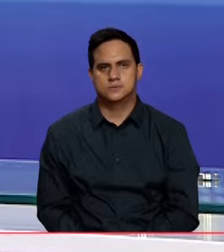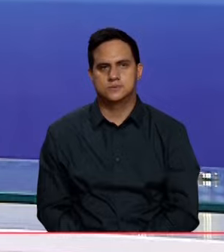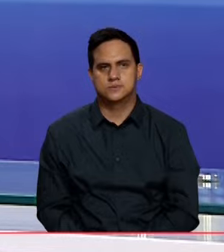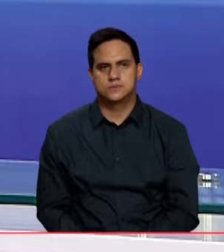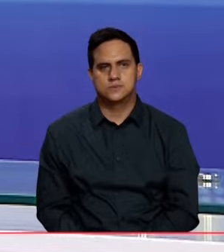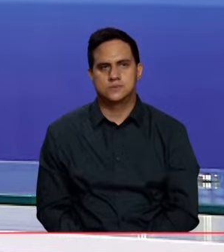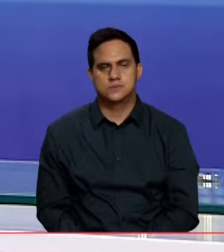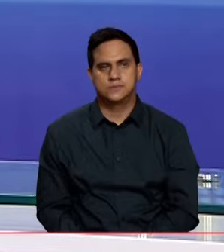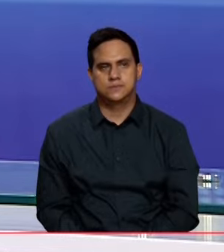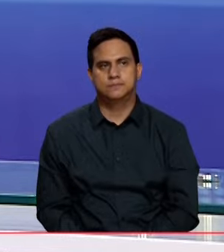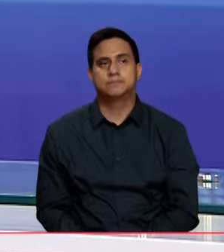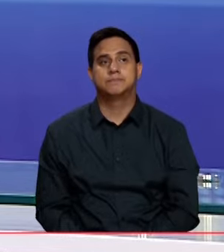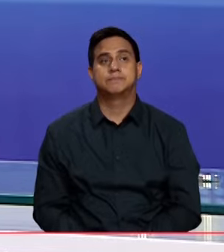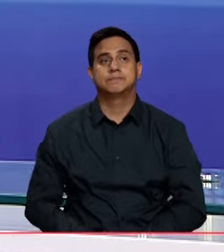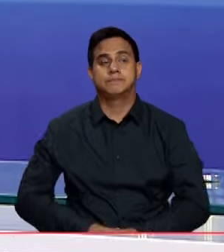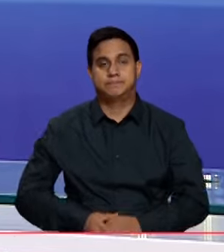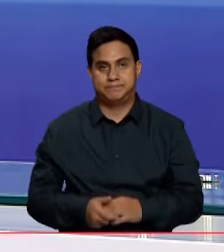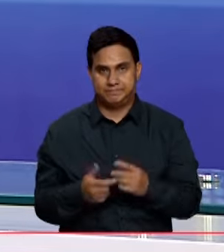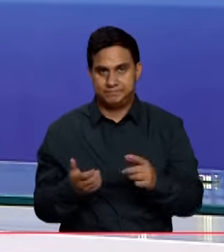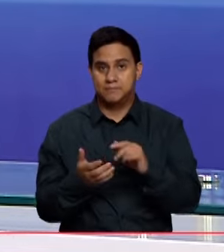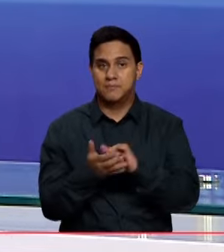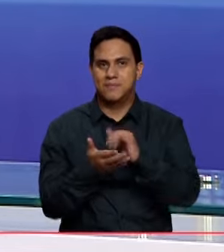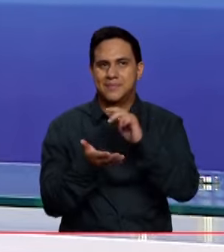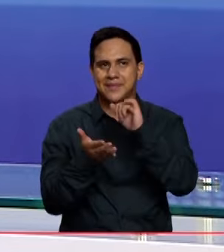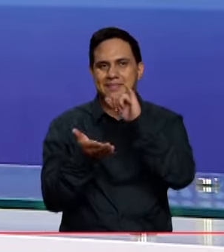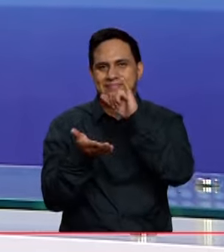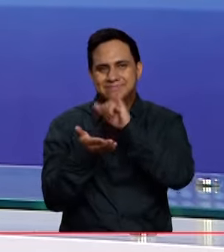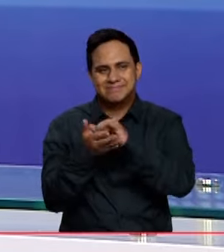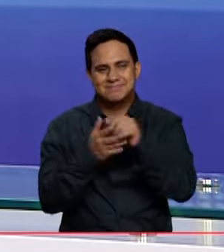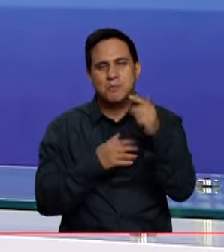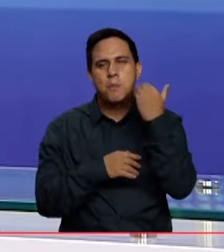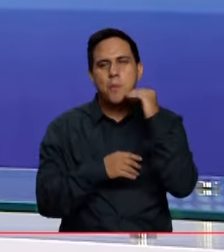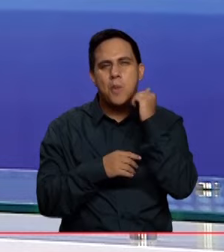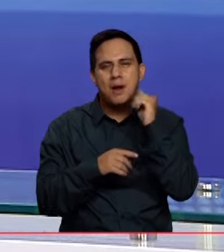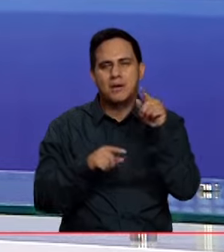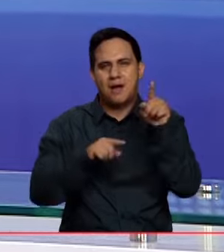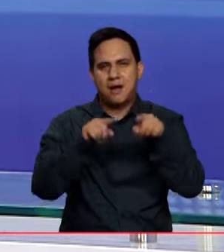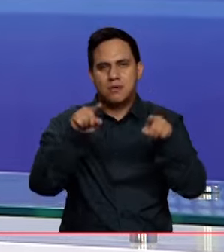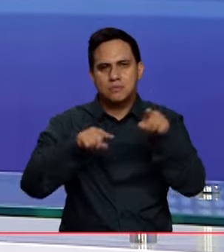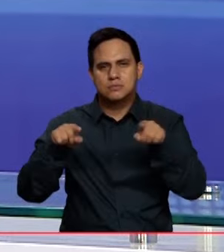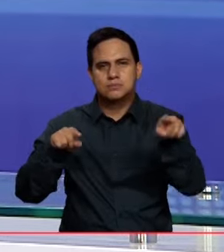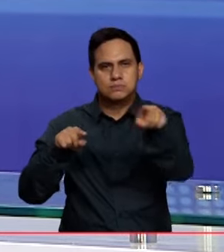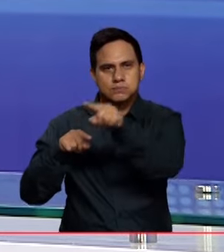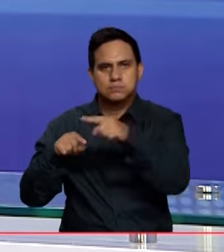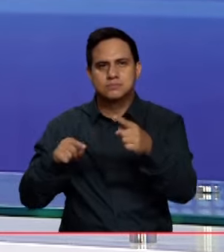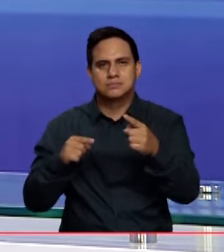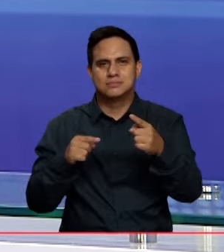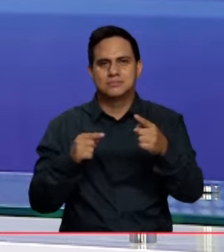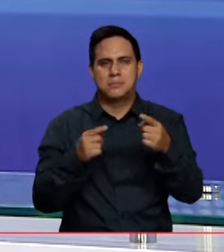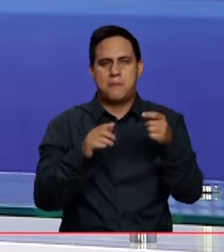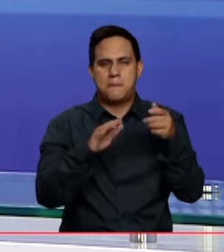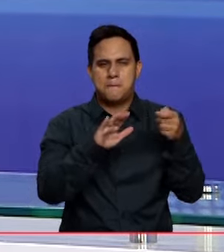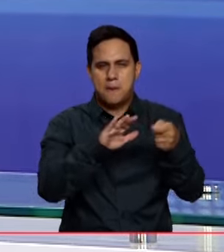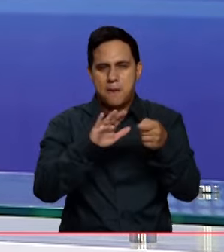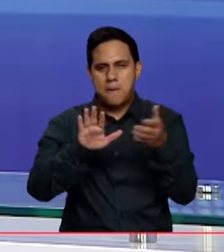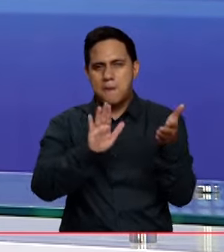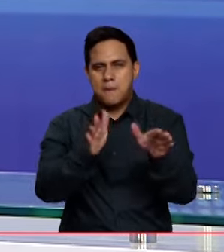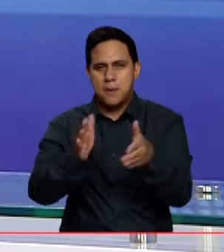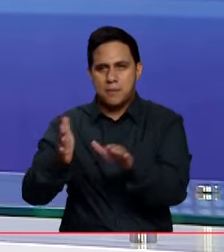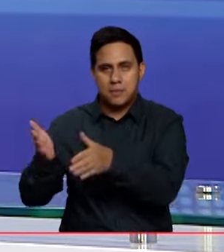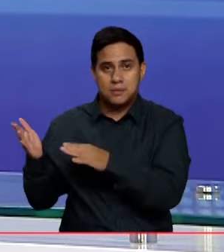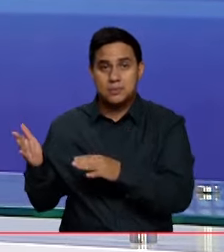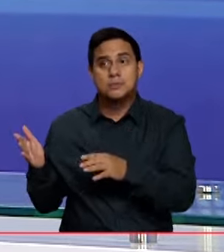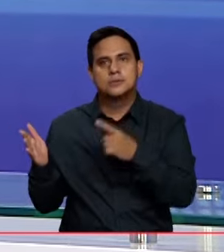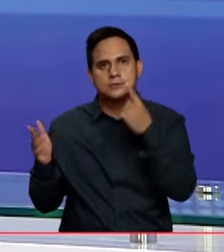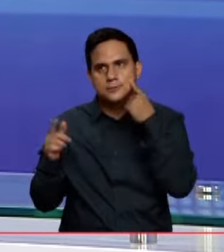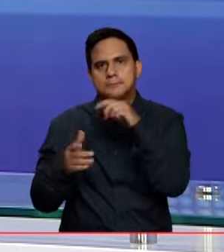Ser las casas de justicia en Cali y hacer seguimiento a los casos de mujeres en riesgo de feminicidio son algunas de las medidas anunciadas por las autoridades.